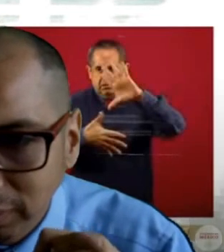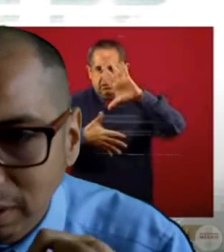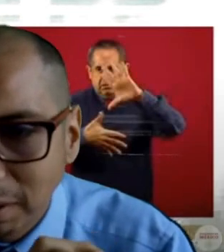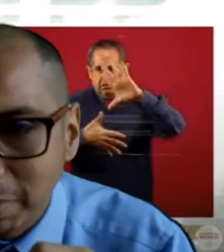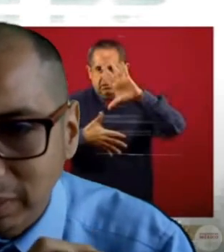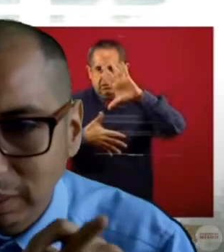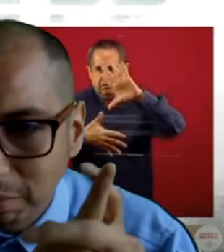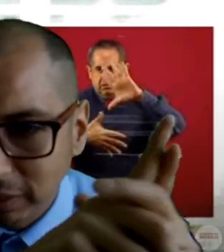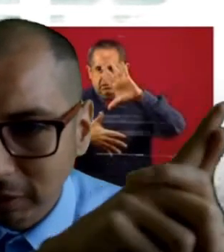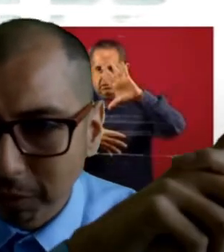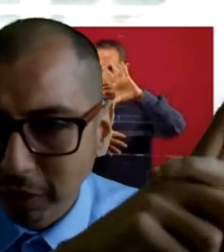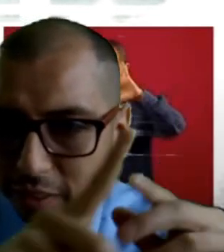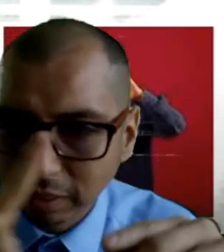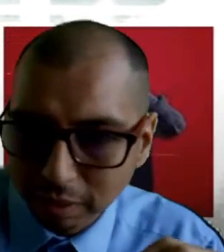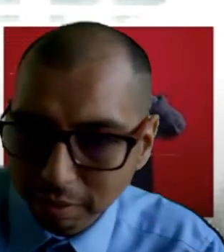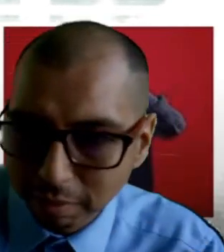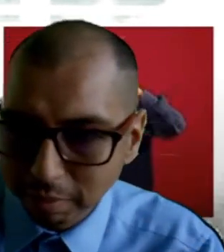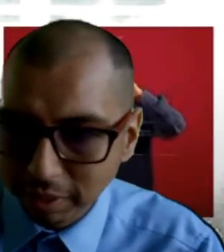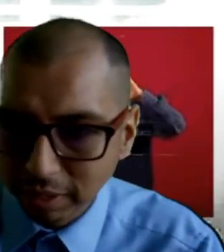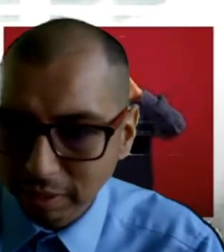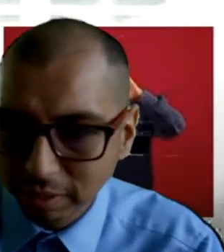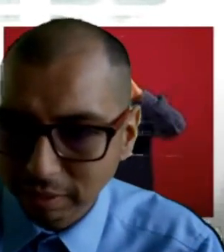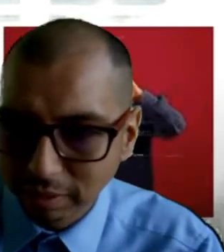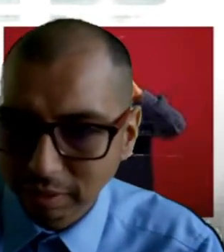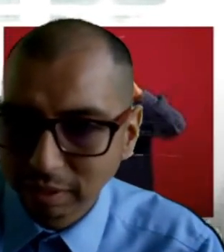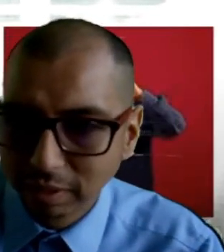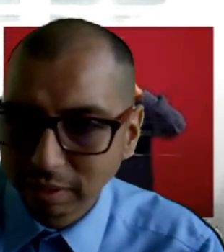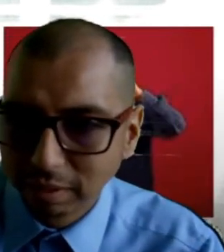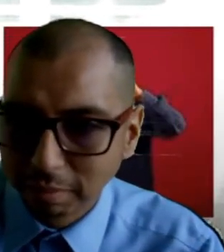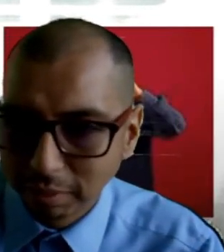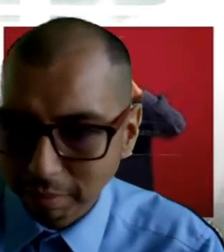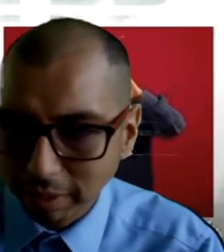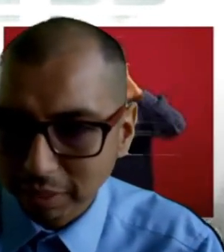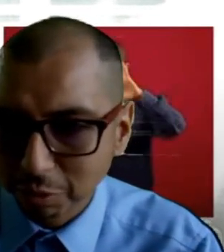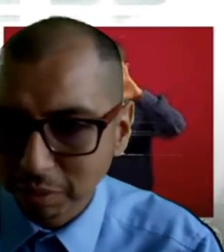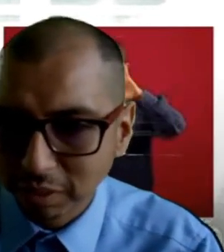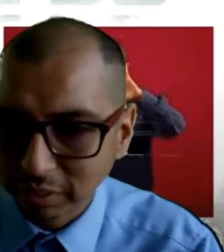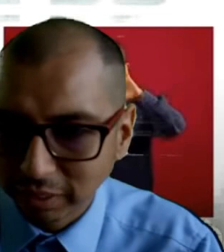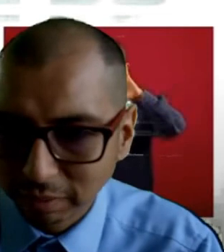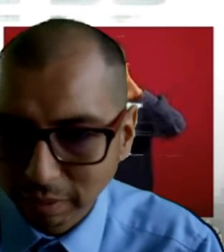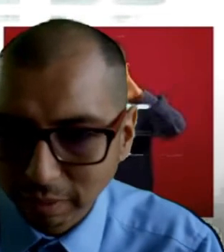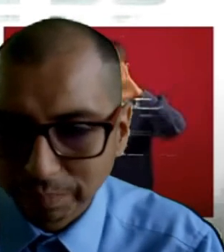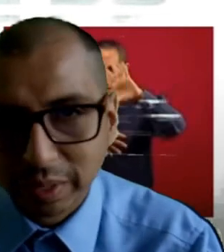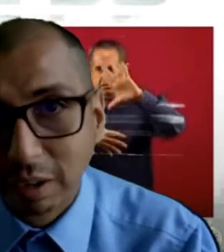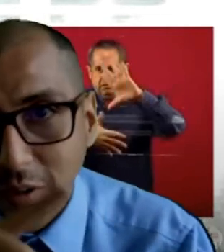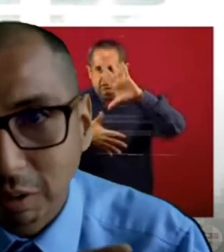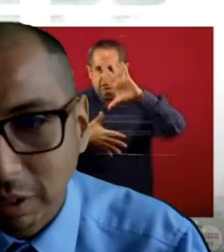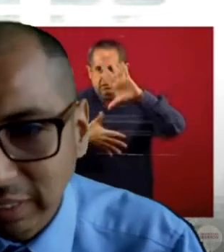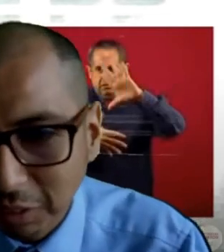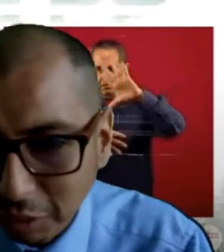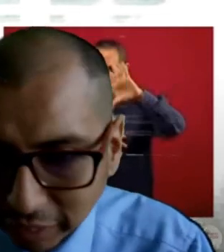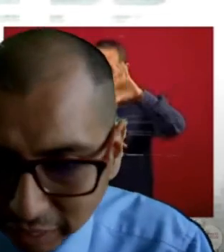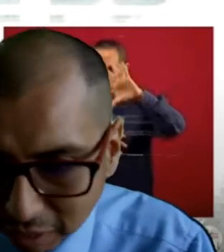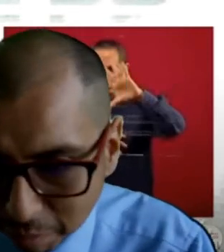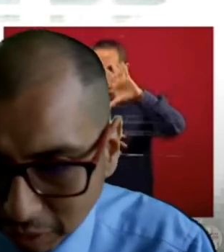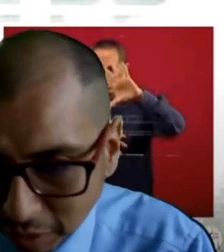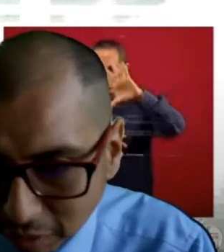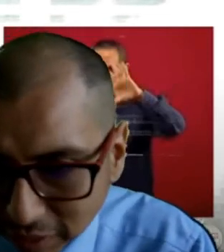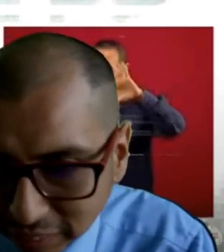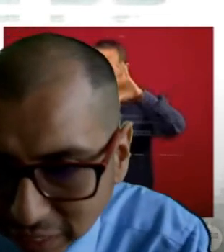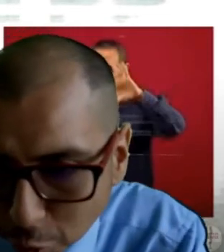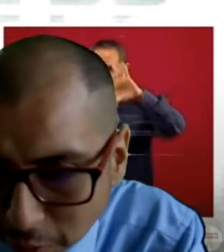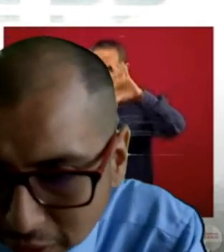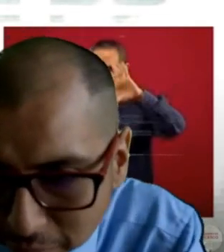brasil brasil como que viene mi navaja a su vez no sé que lo que sí está notar aquí en